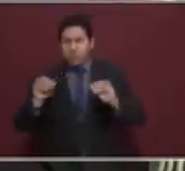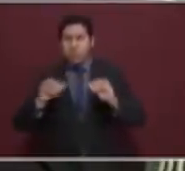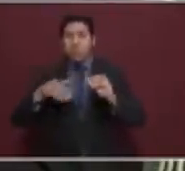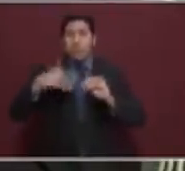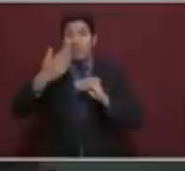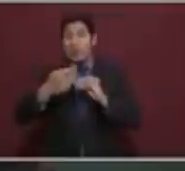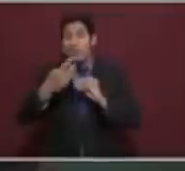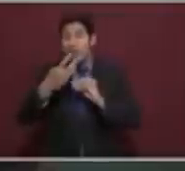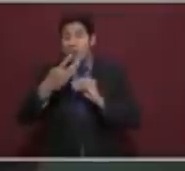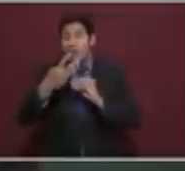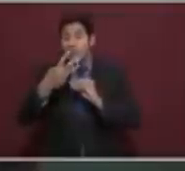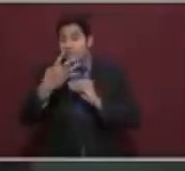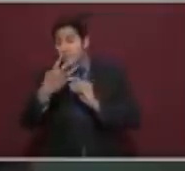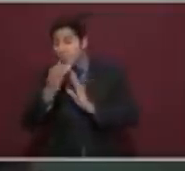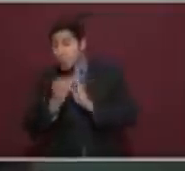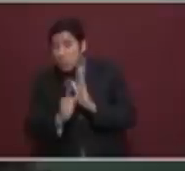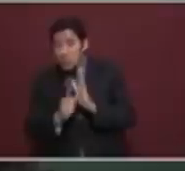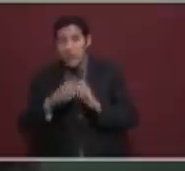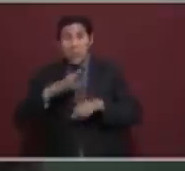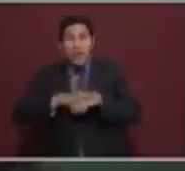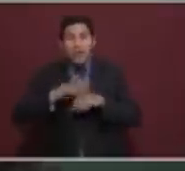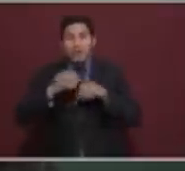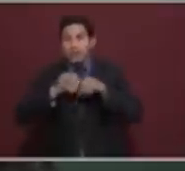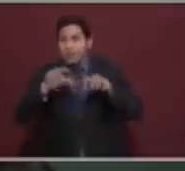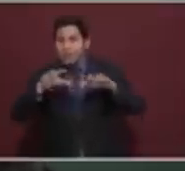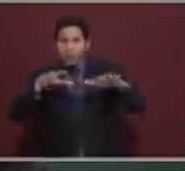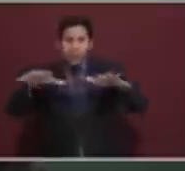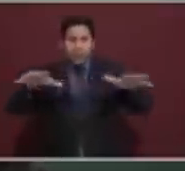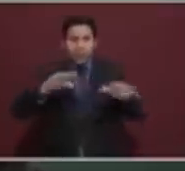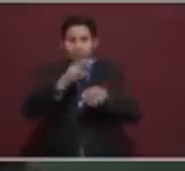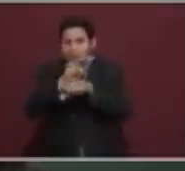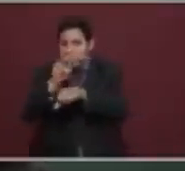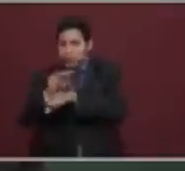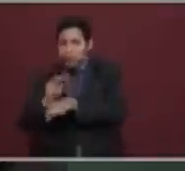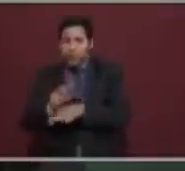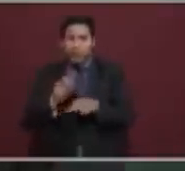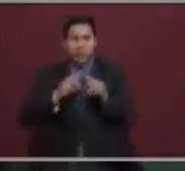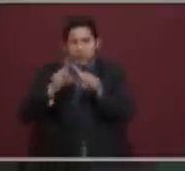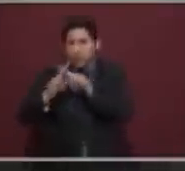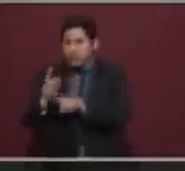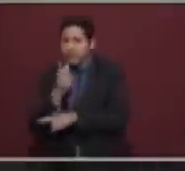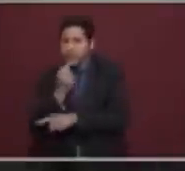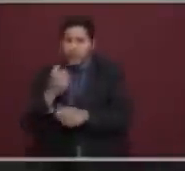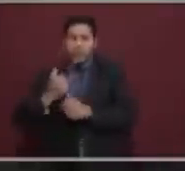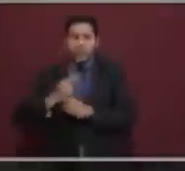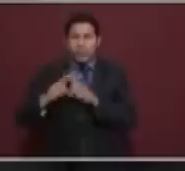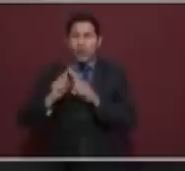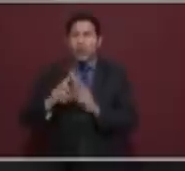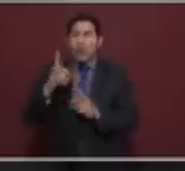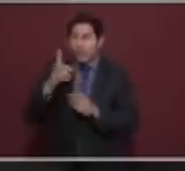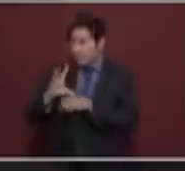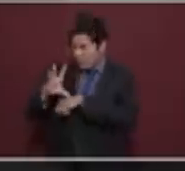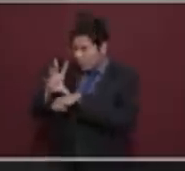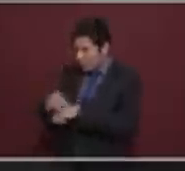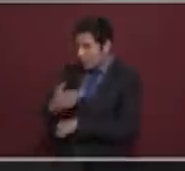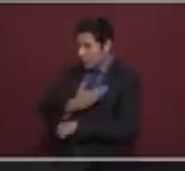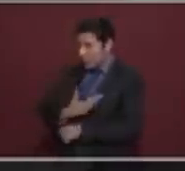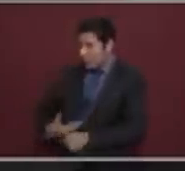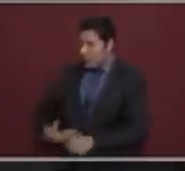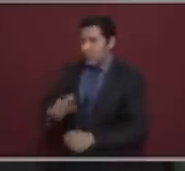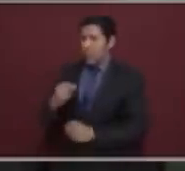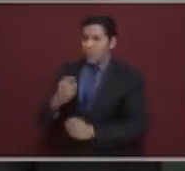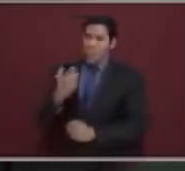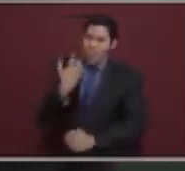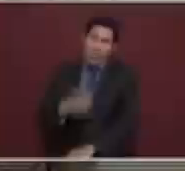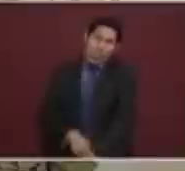avanzando en el fortalecimiento de esas 150 regiones si me permite presidente no me quiero extender